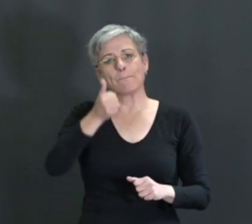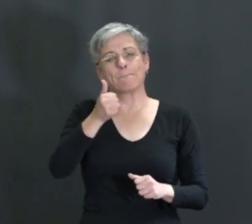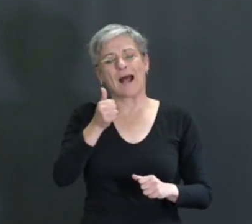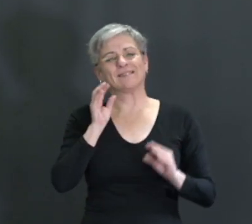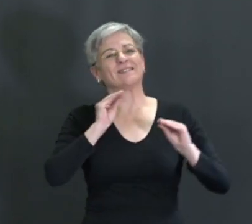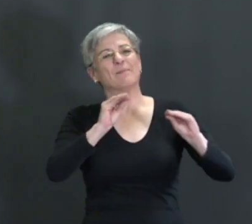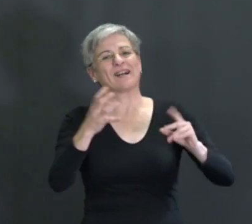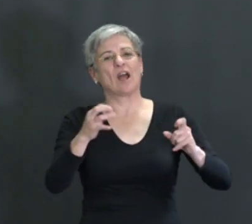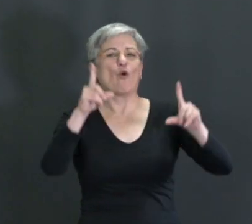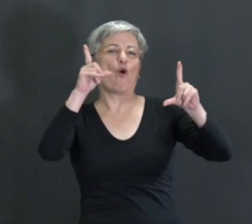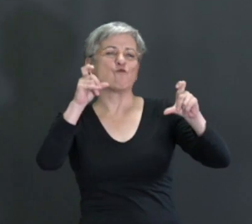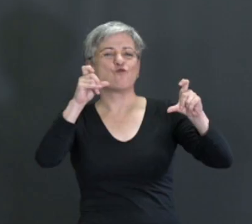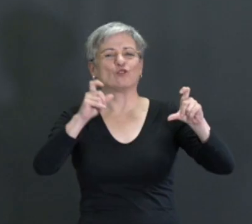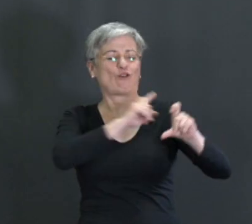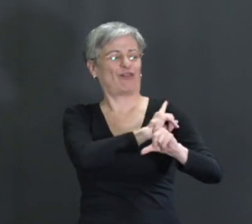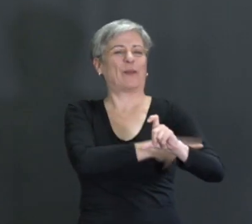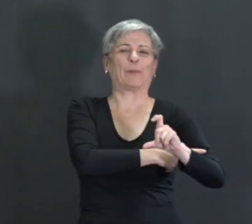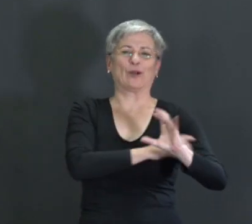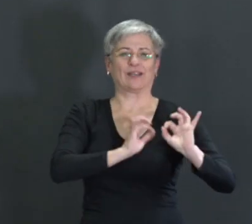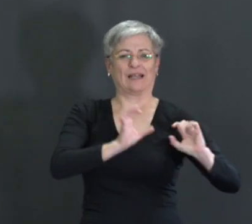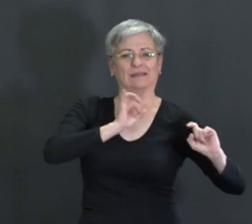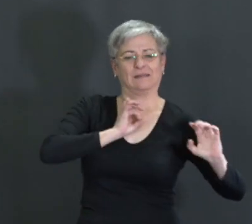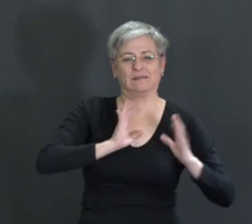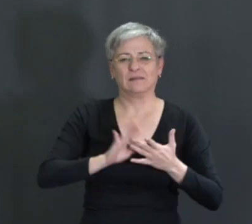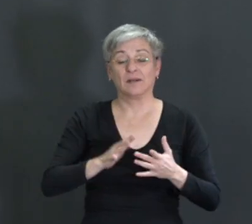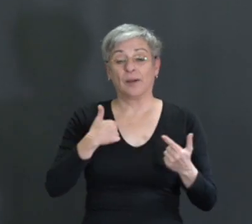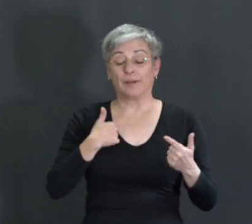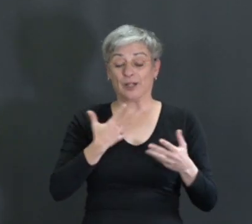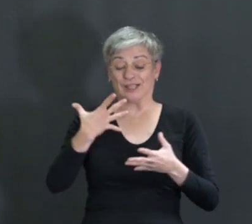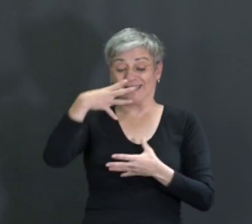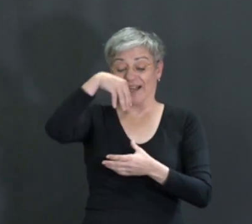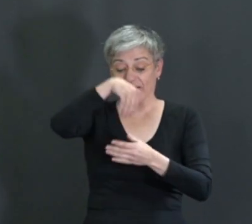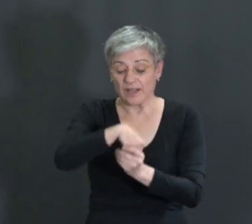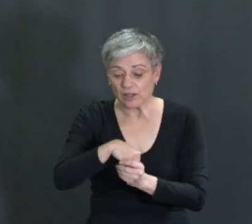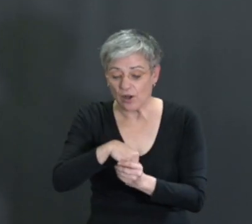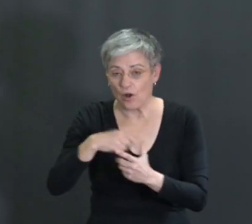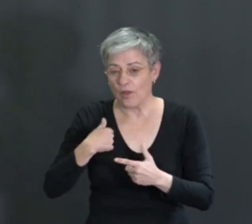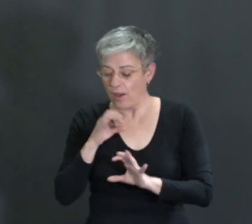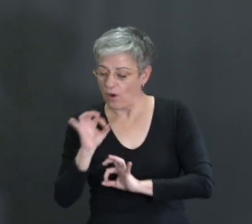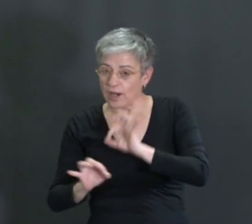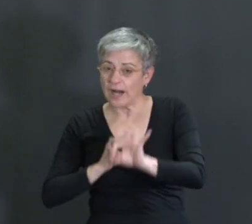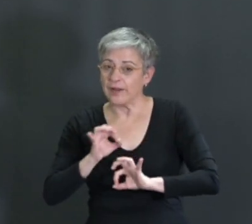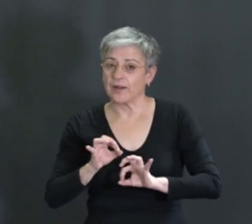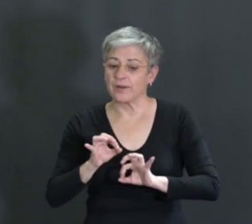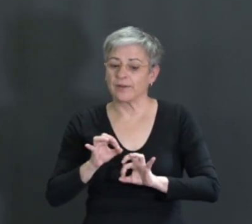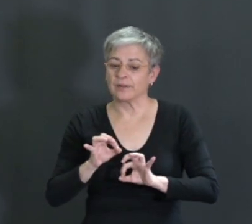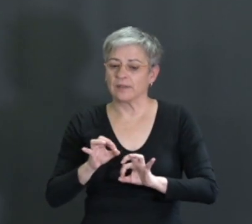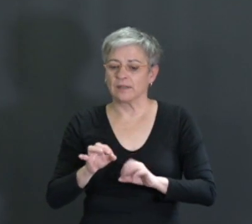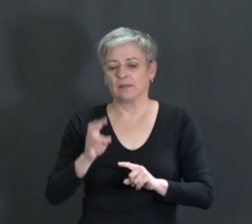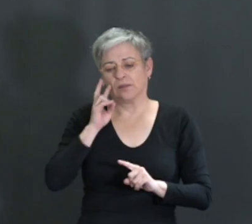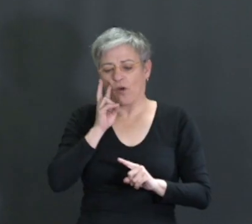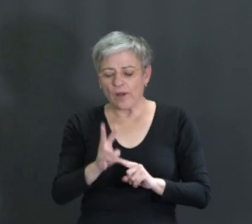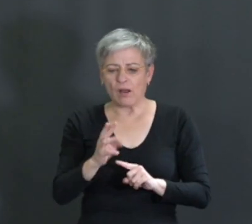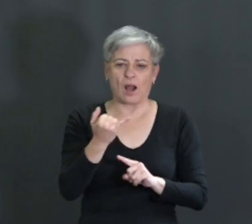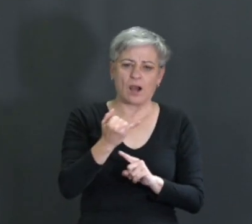llamativo, ¿no? Pero los que estamos ya más dentro de esa organización, pues hay más familias,